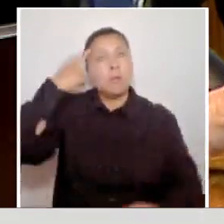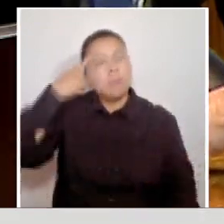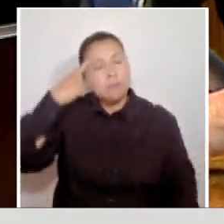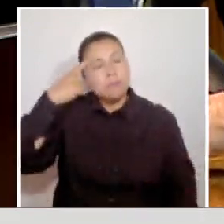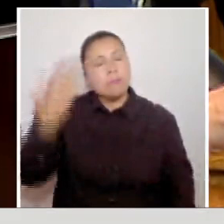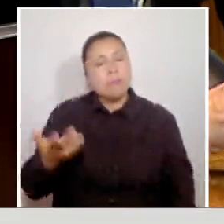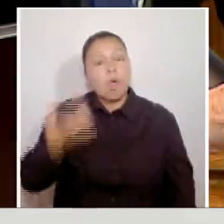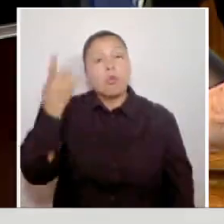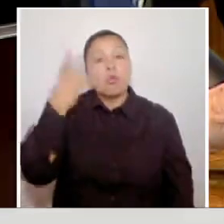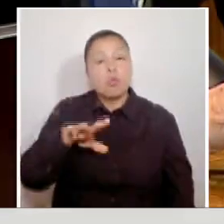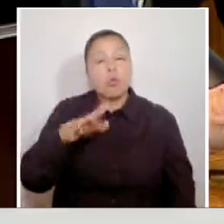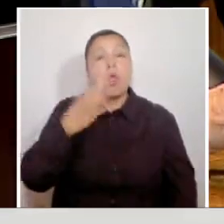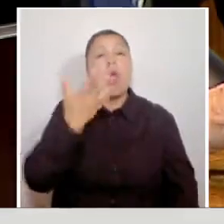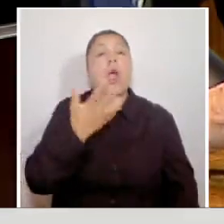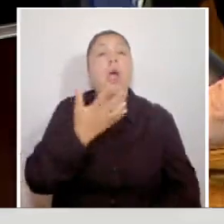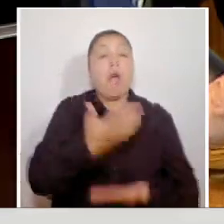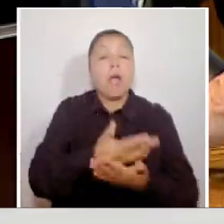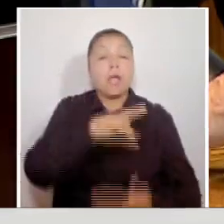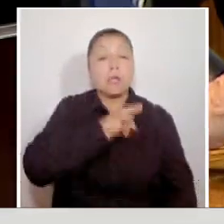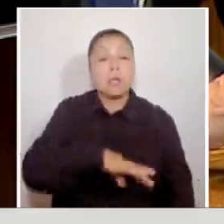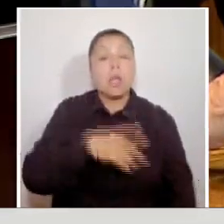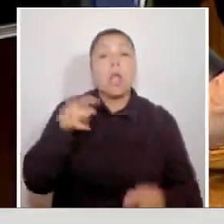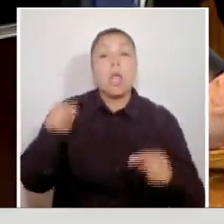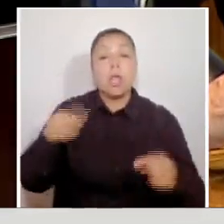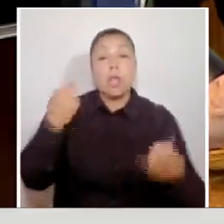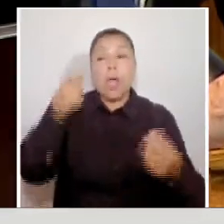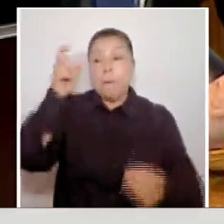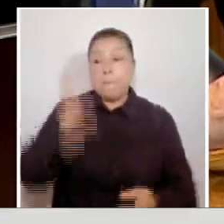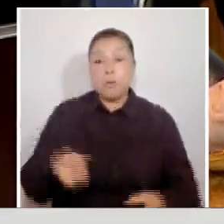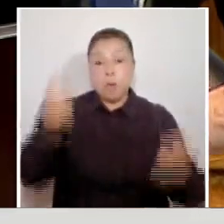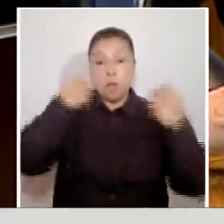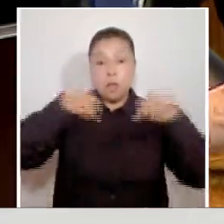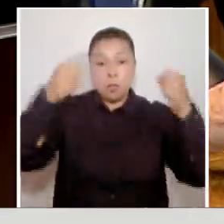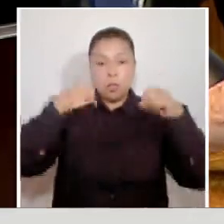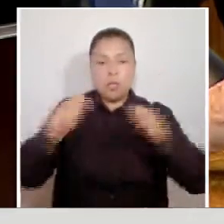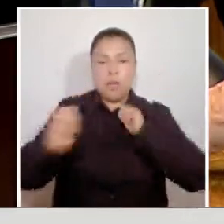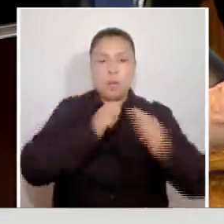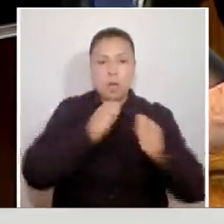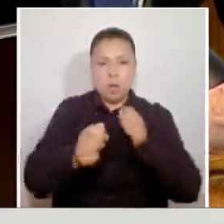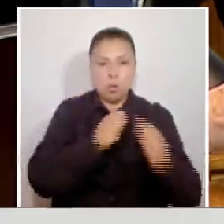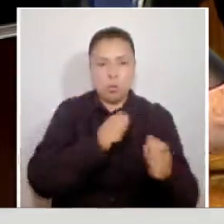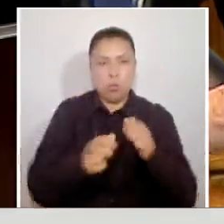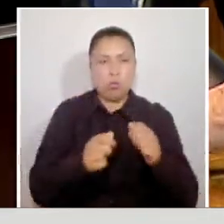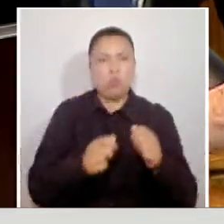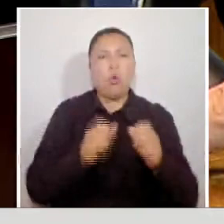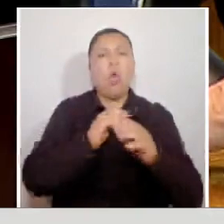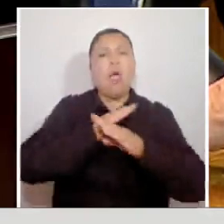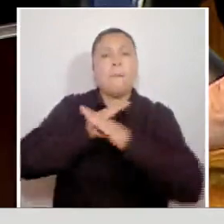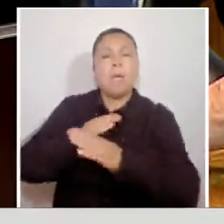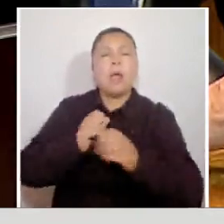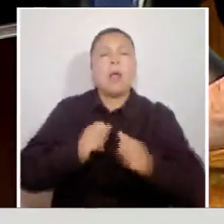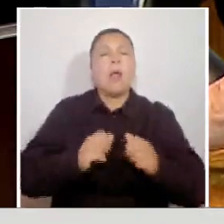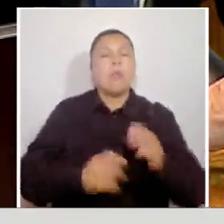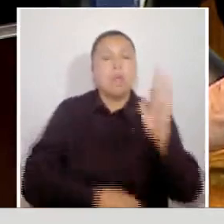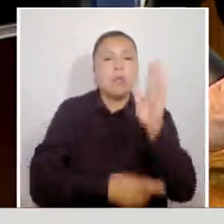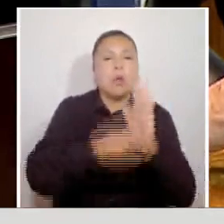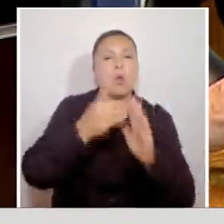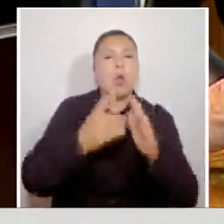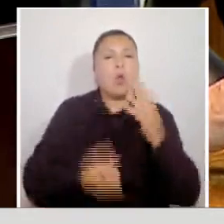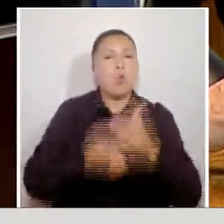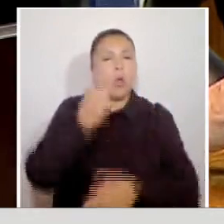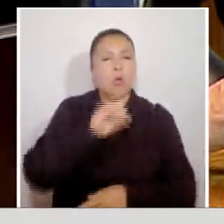chile y que pone a nuestros deportistas en riesgo ya que les impide desarrollarse Y esto no es nuevo Ya que en el